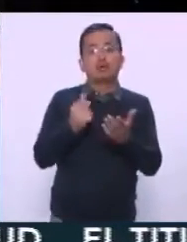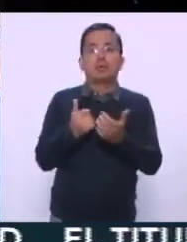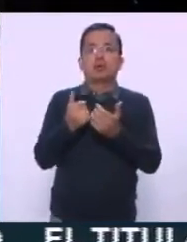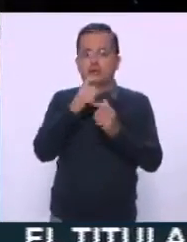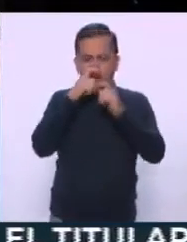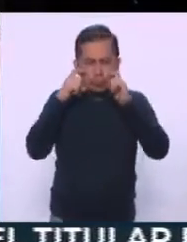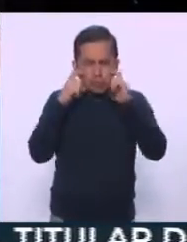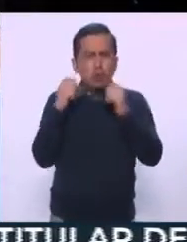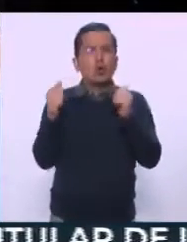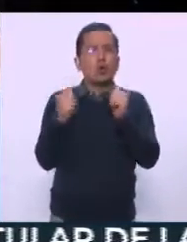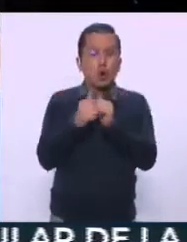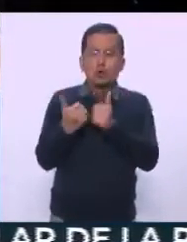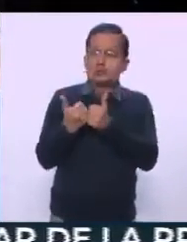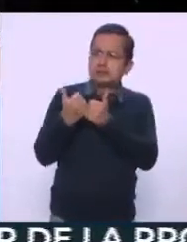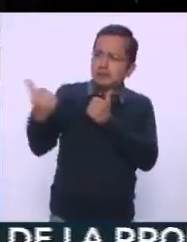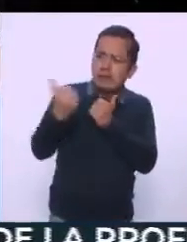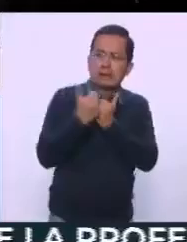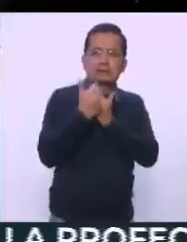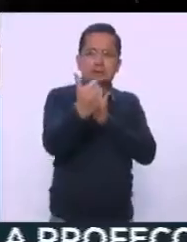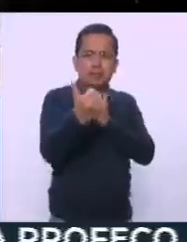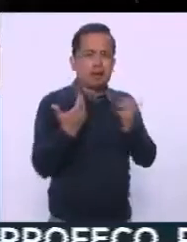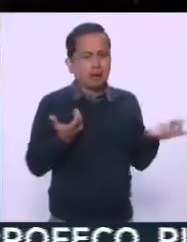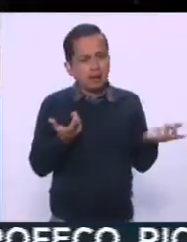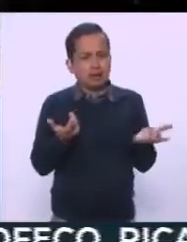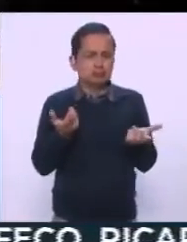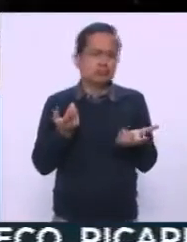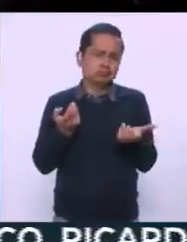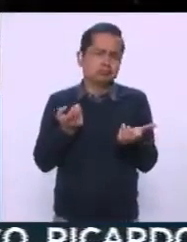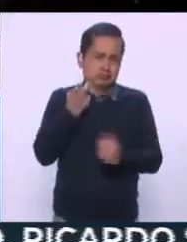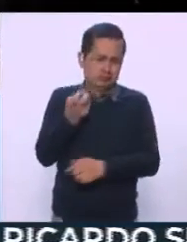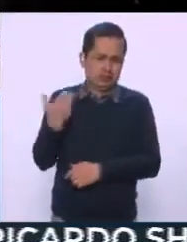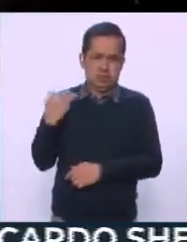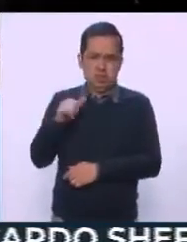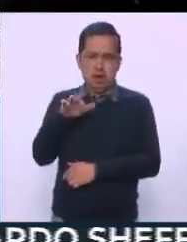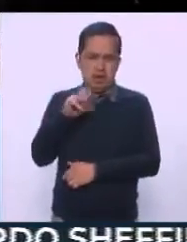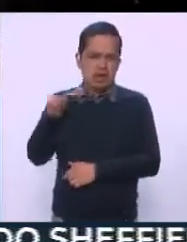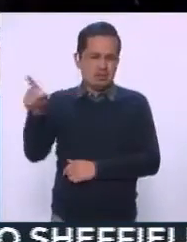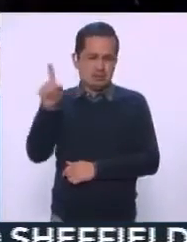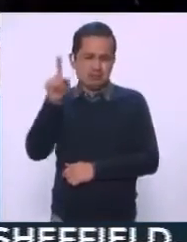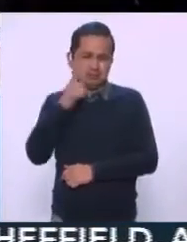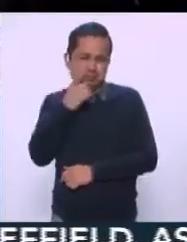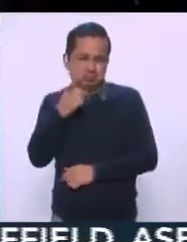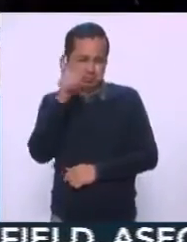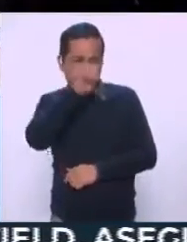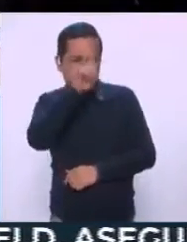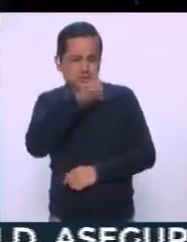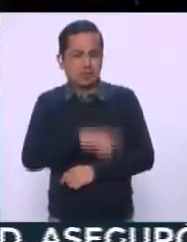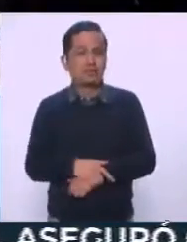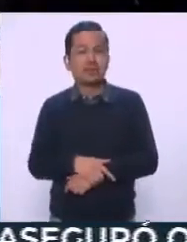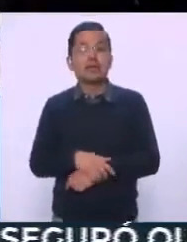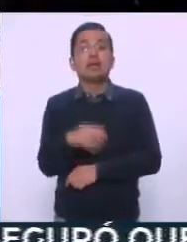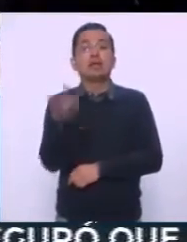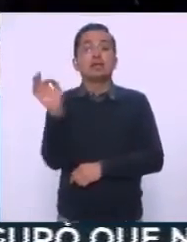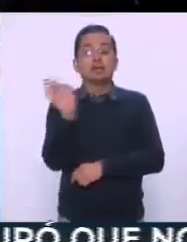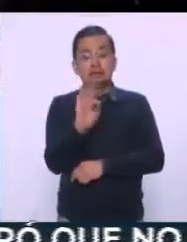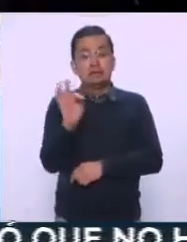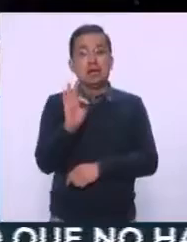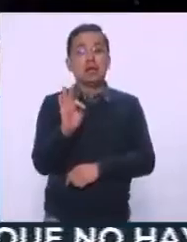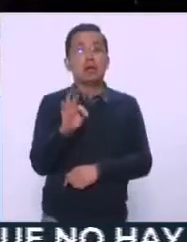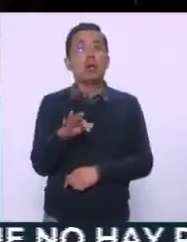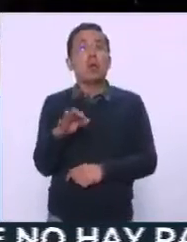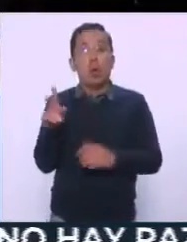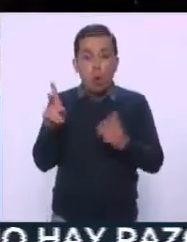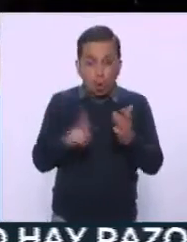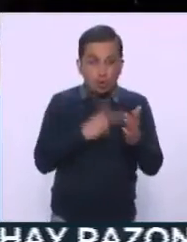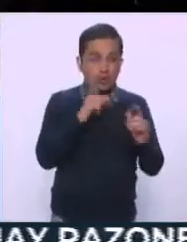recomendando, como comentaba hace rato Mario, que quizá cuando la situación comienza nuevamente a